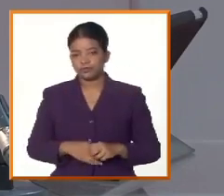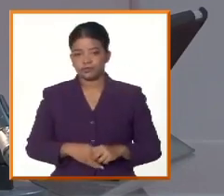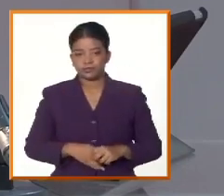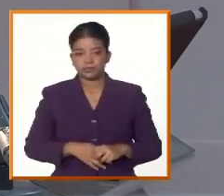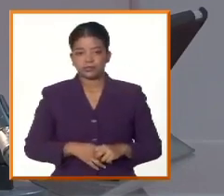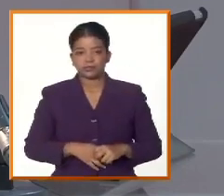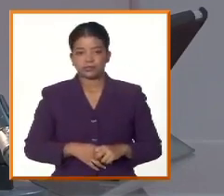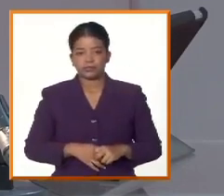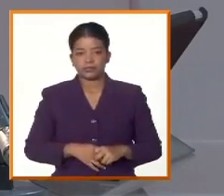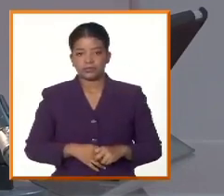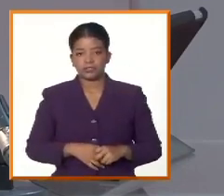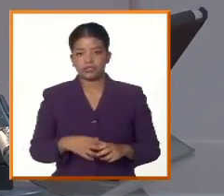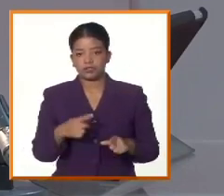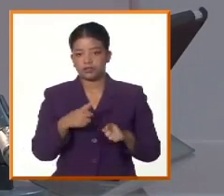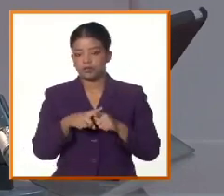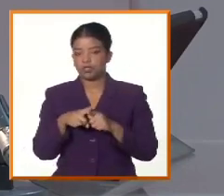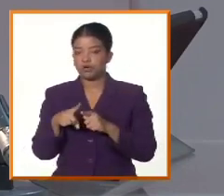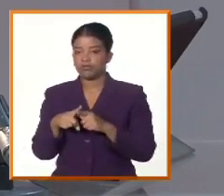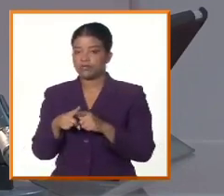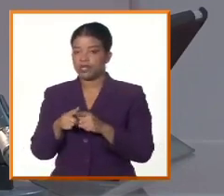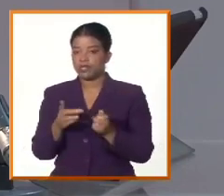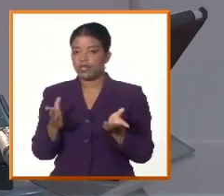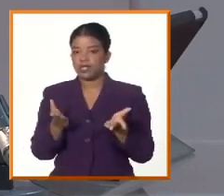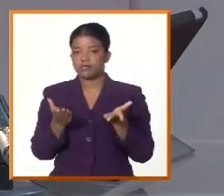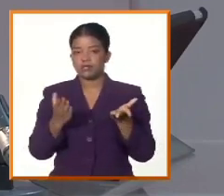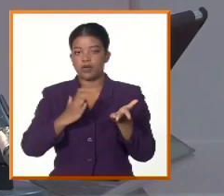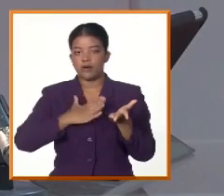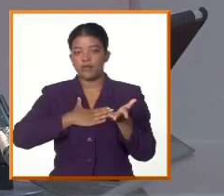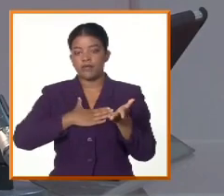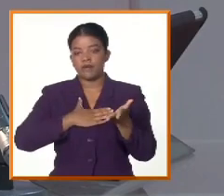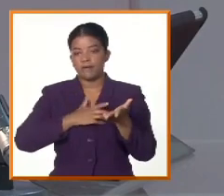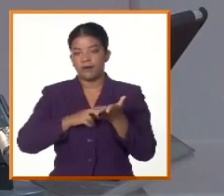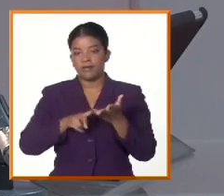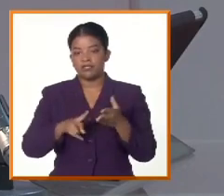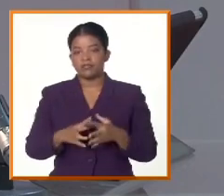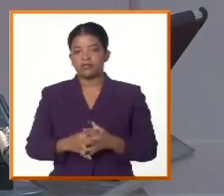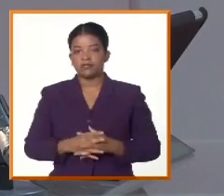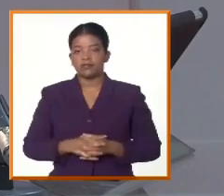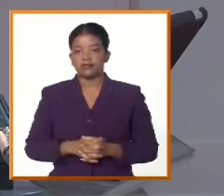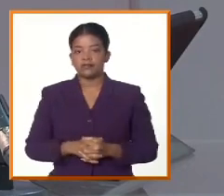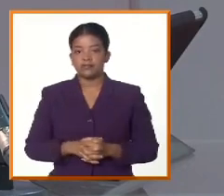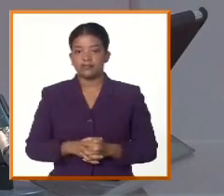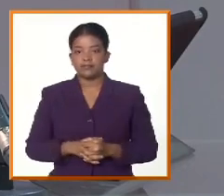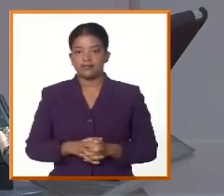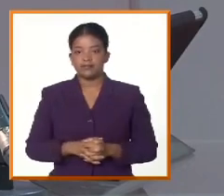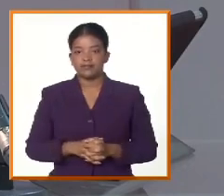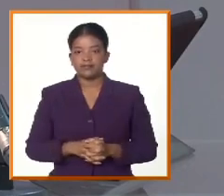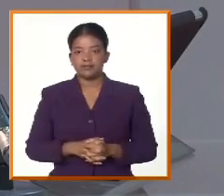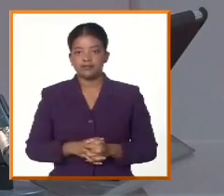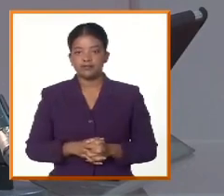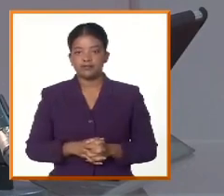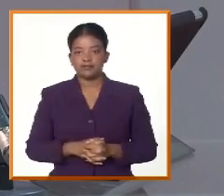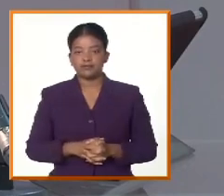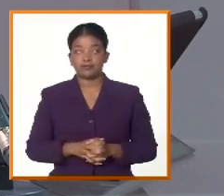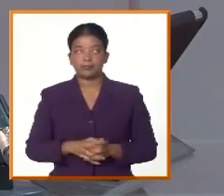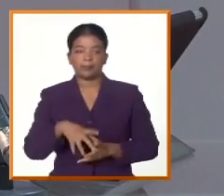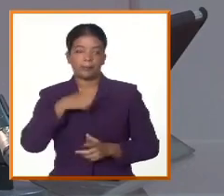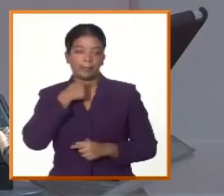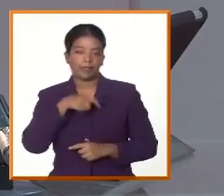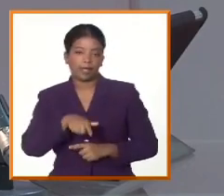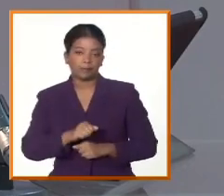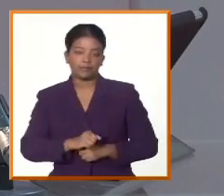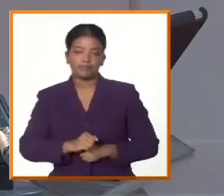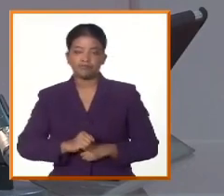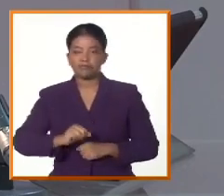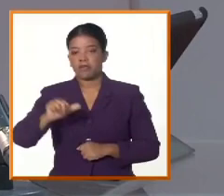se desarrollaron en en los territorios de todas las ramas desde una bebida hasta el